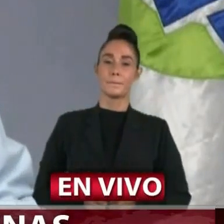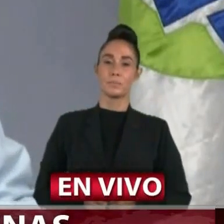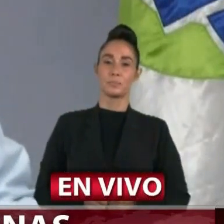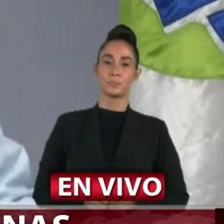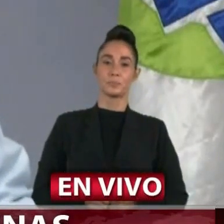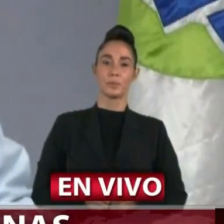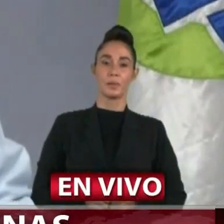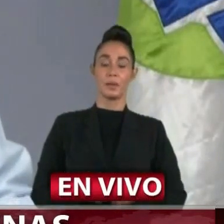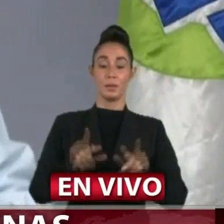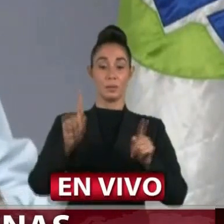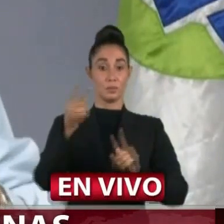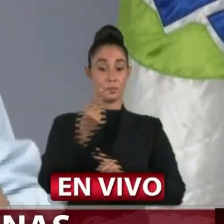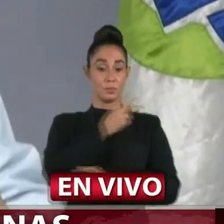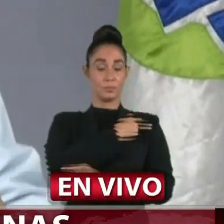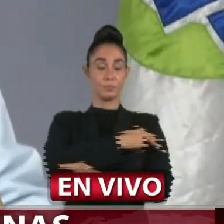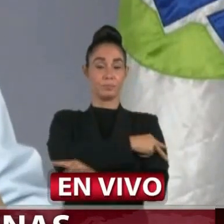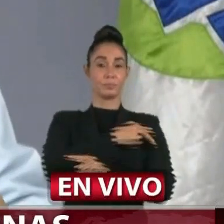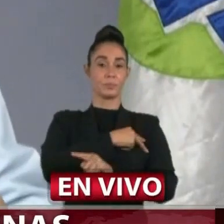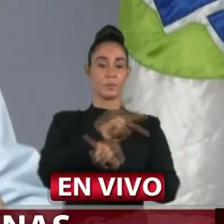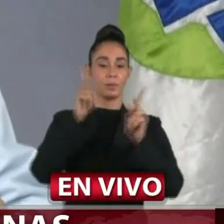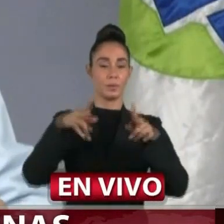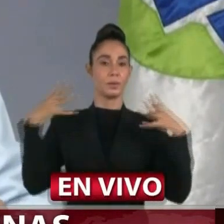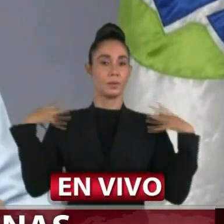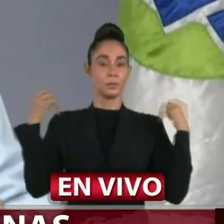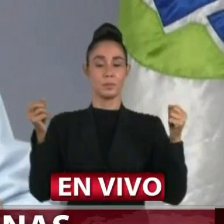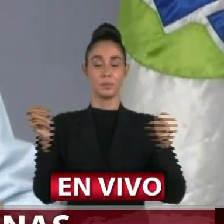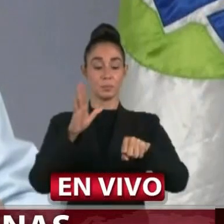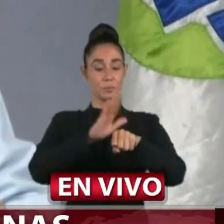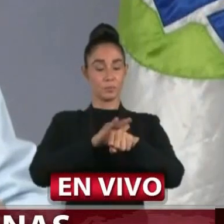a los hospitalizados.